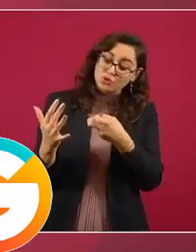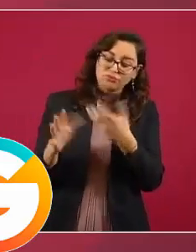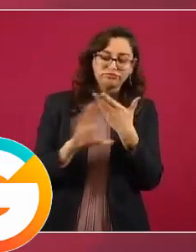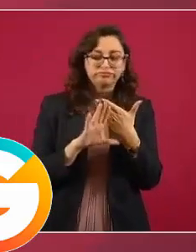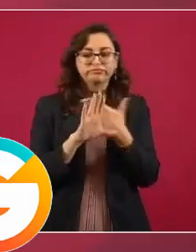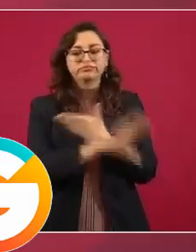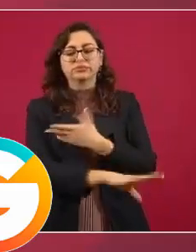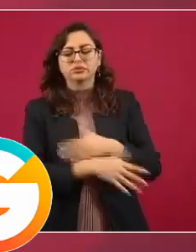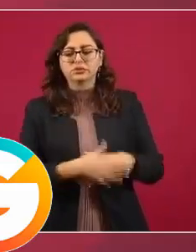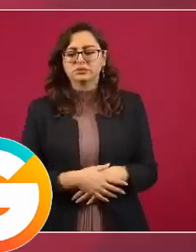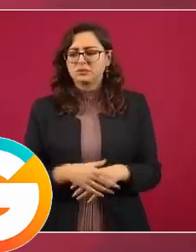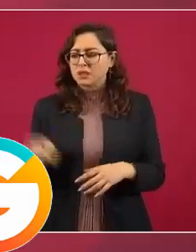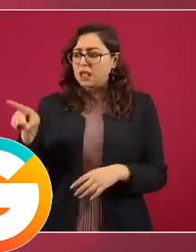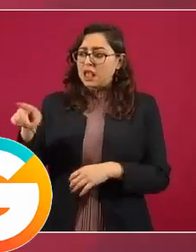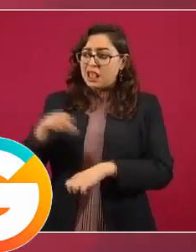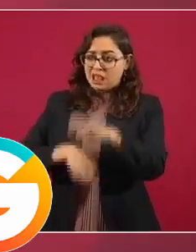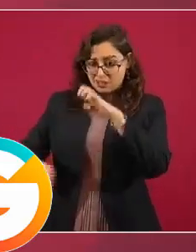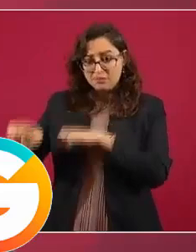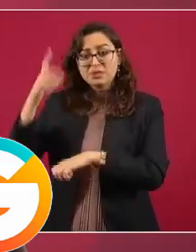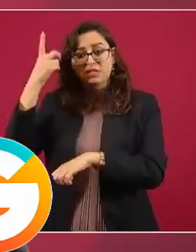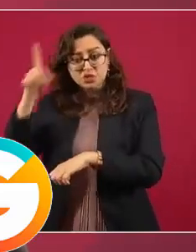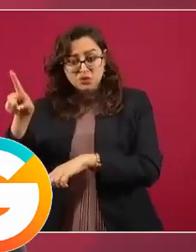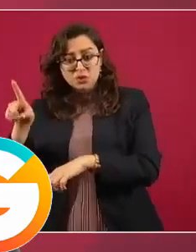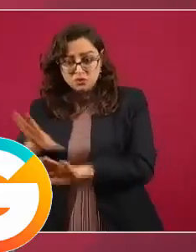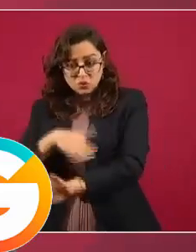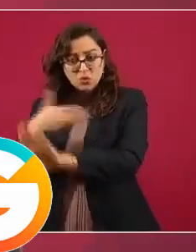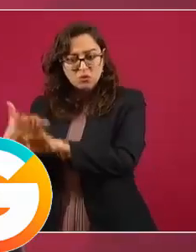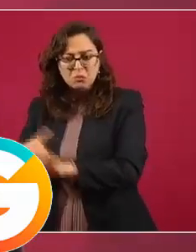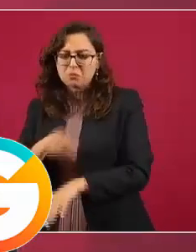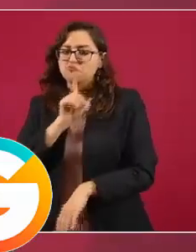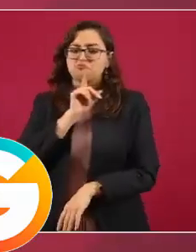de claro, de los verdaderos empresarios, porque